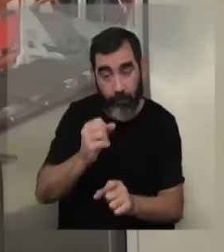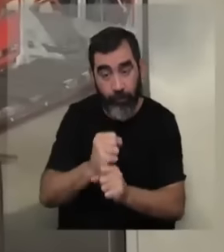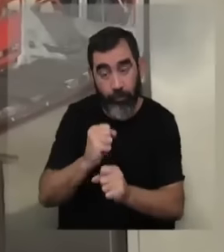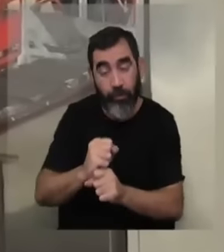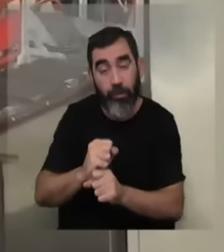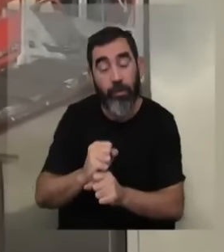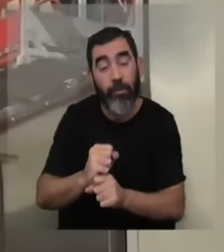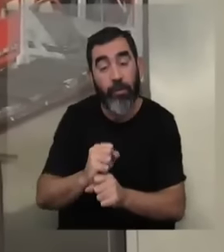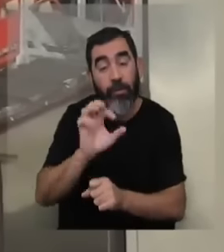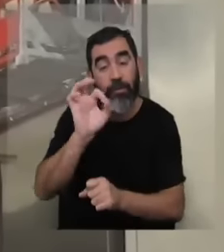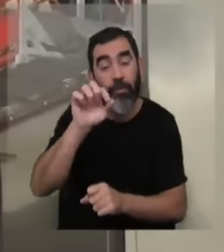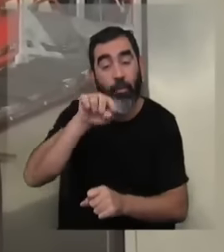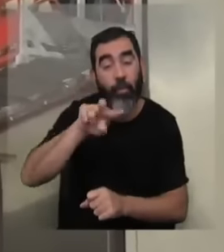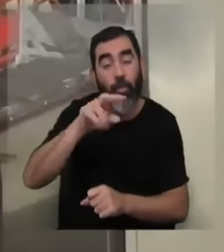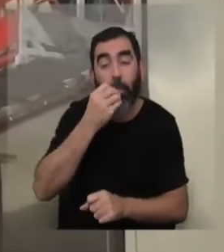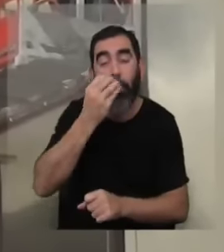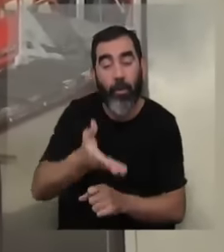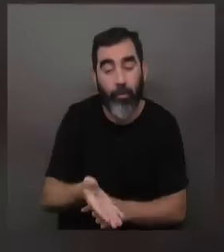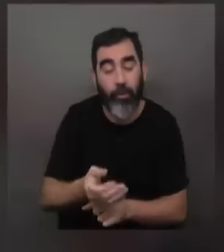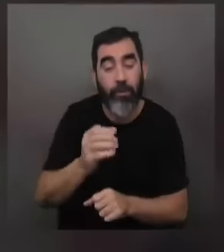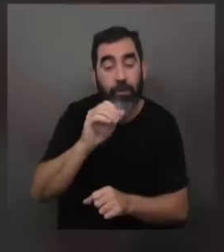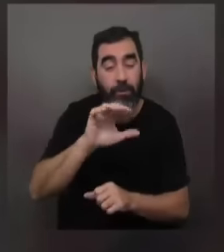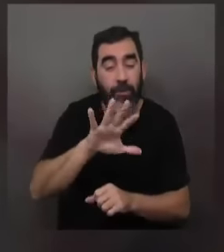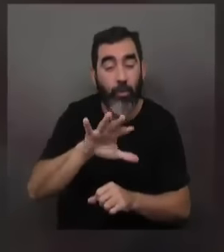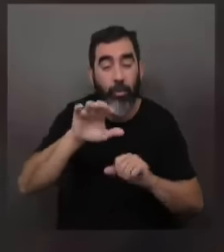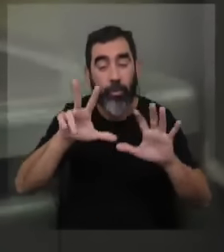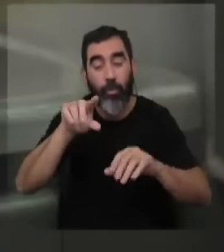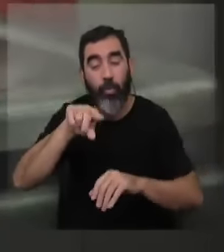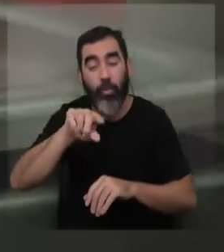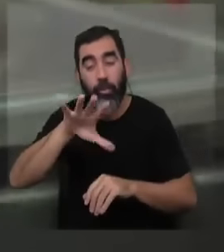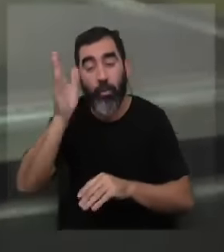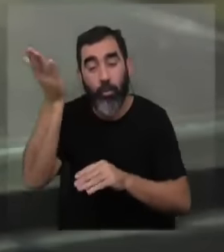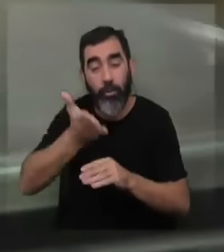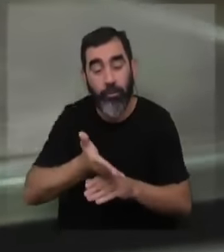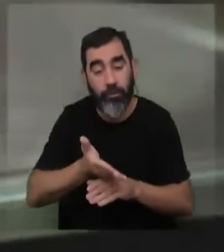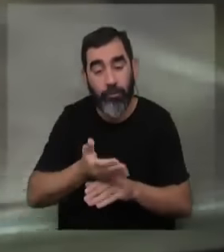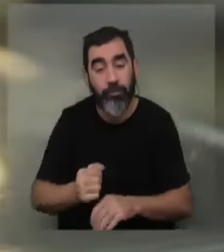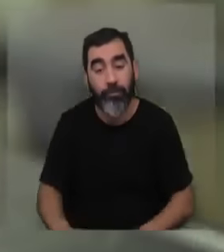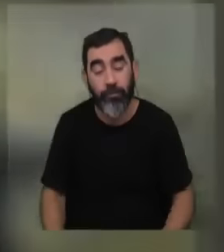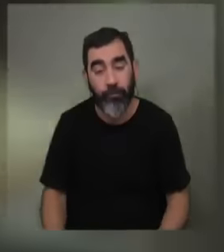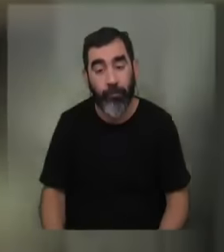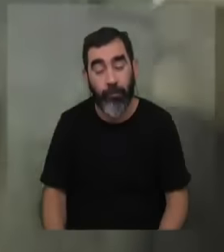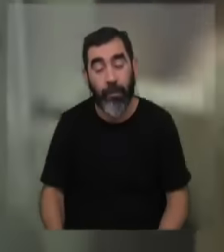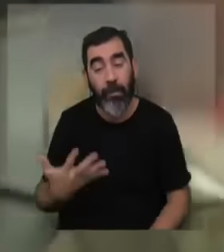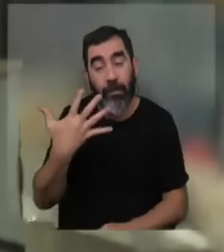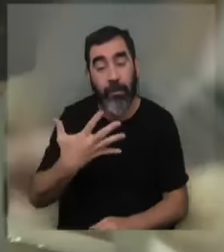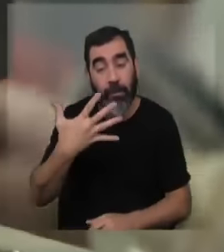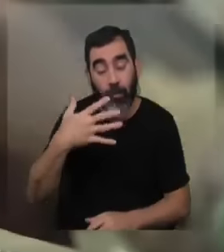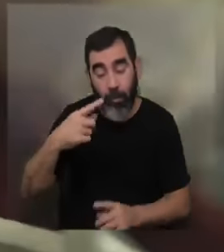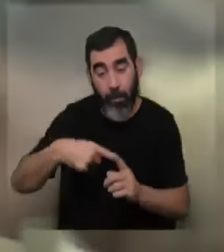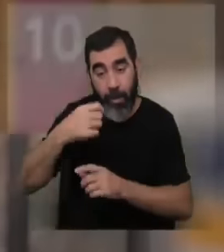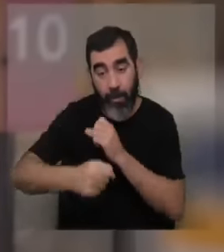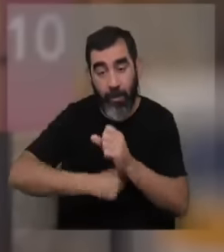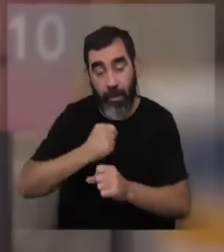dos décimas respecto al mes anterior y se ubicó en 58,5 por. esto quiere decir que en el quinto mes del año hubo algo